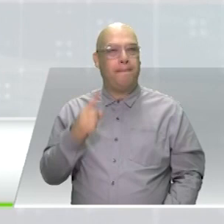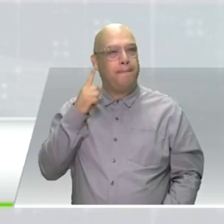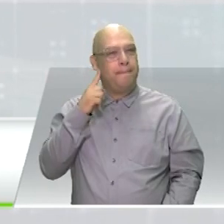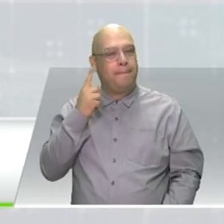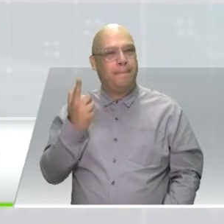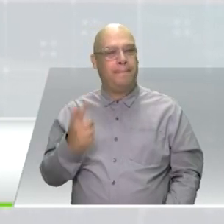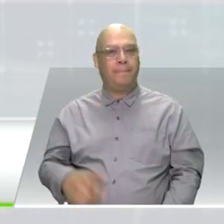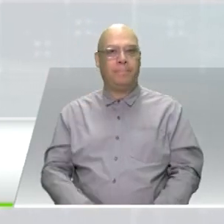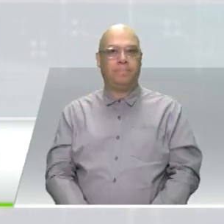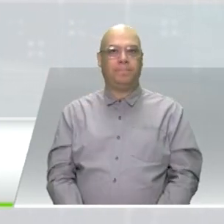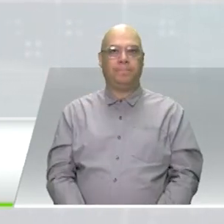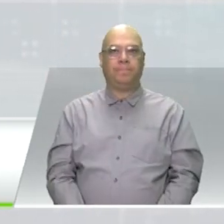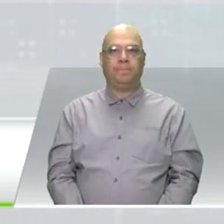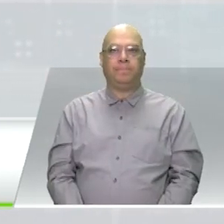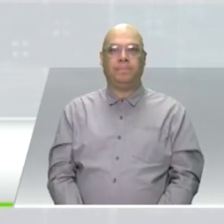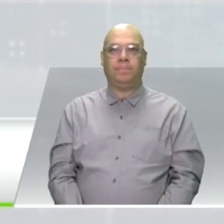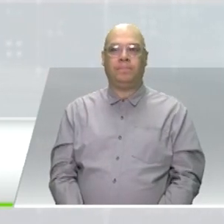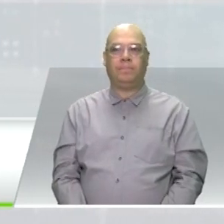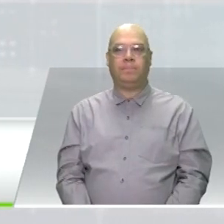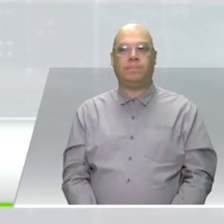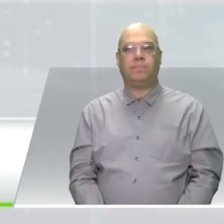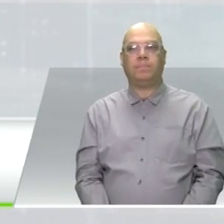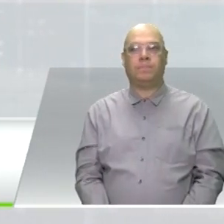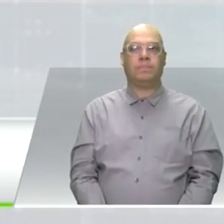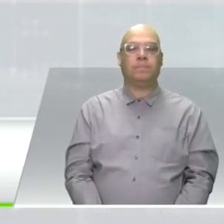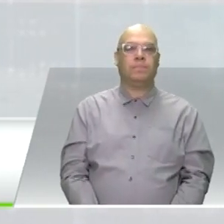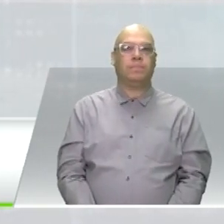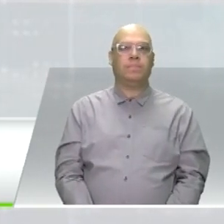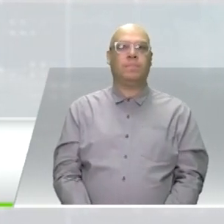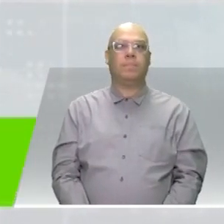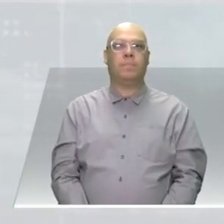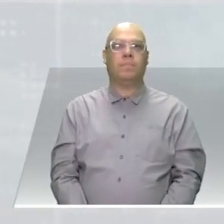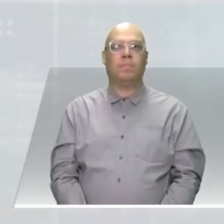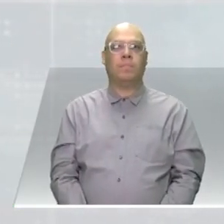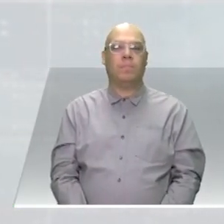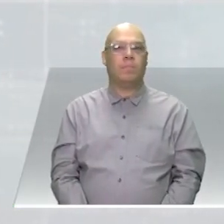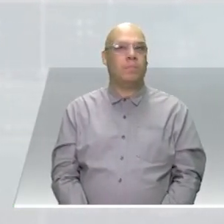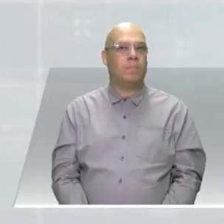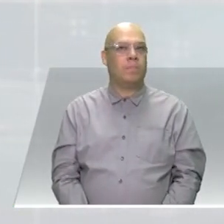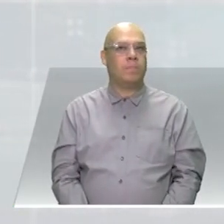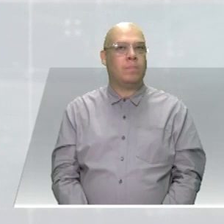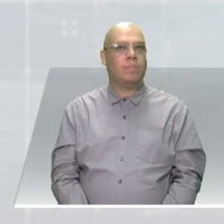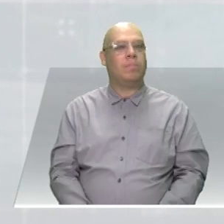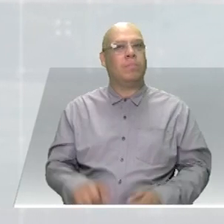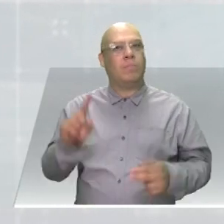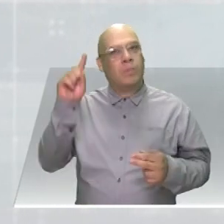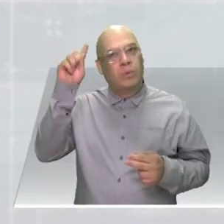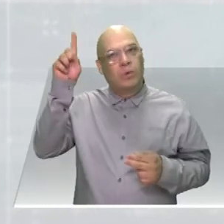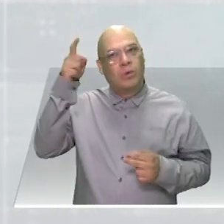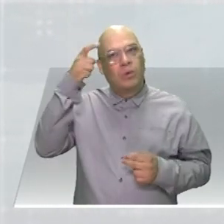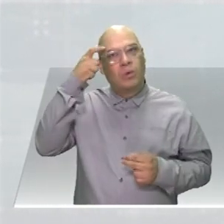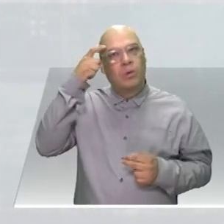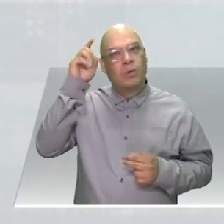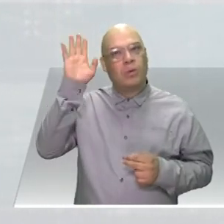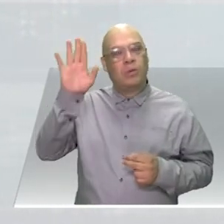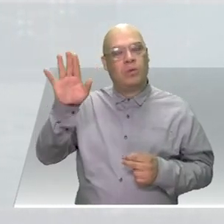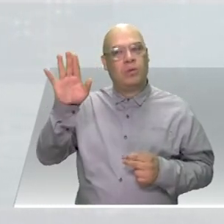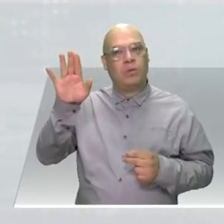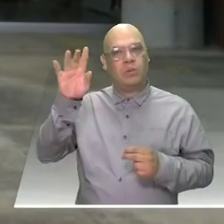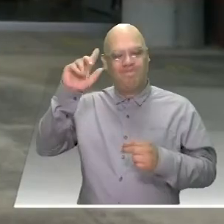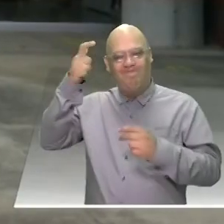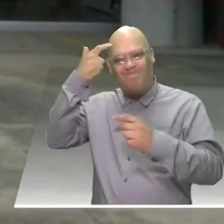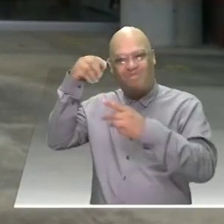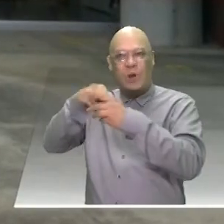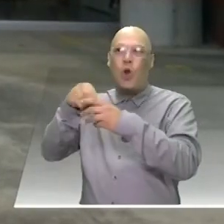se han adelantado seminarios, discusiones. Esto es una reforma que antecede al gobierno y que ha tenido una discusión muy amplia en el